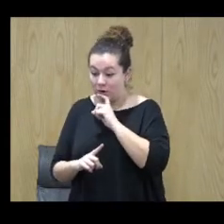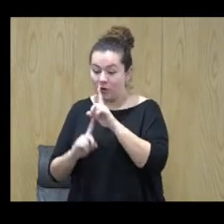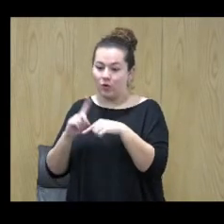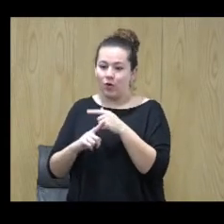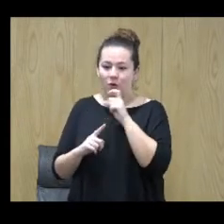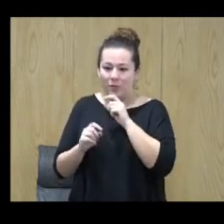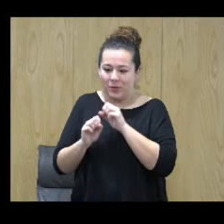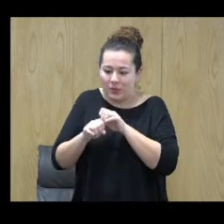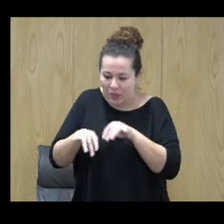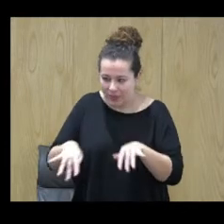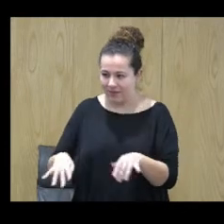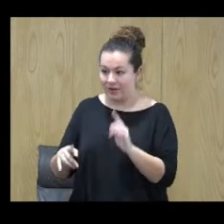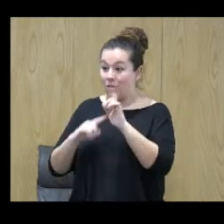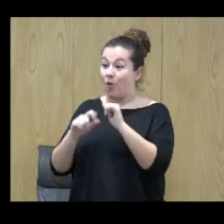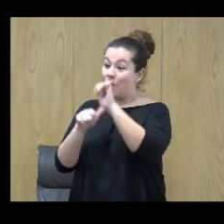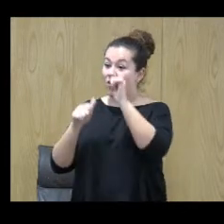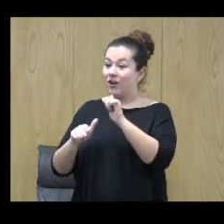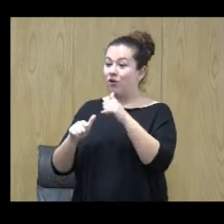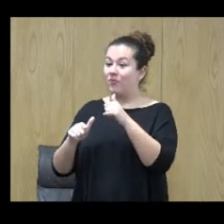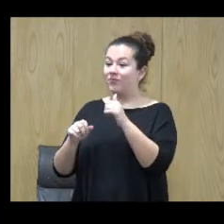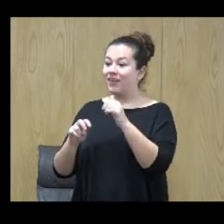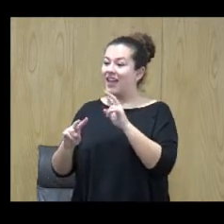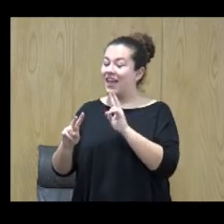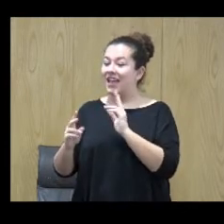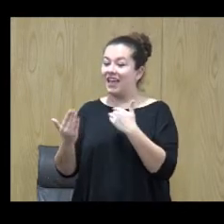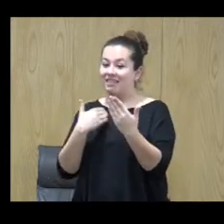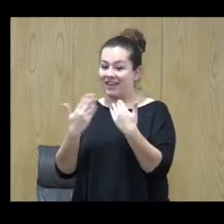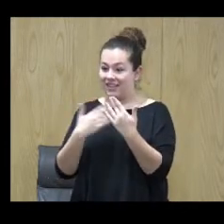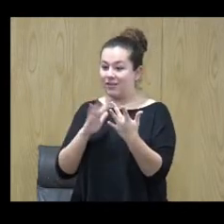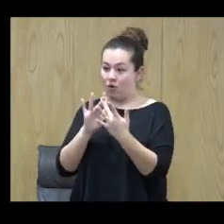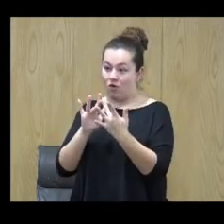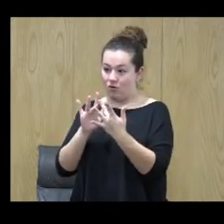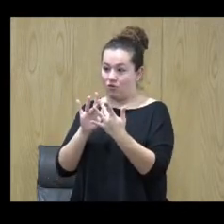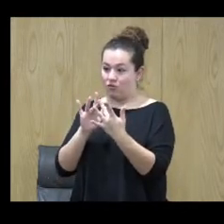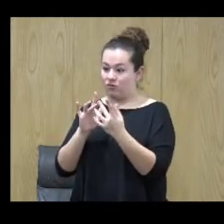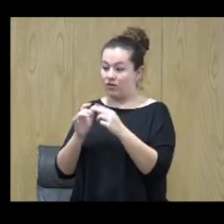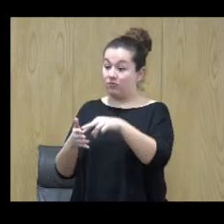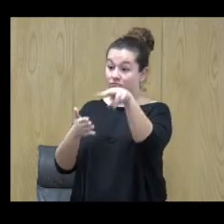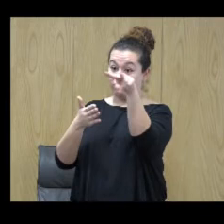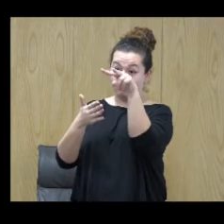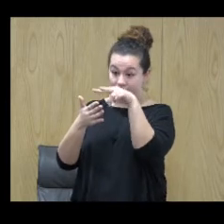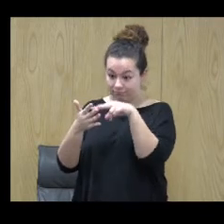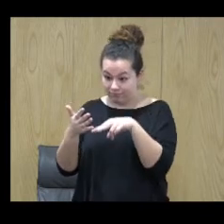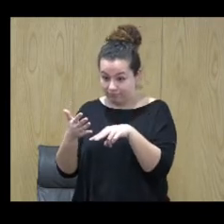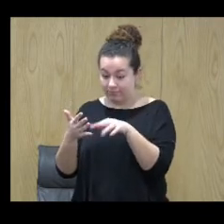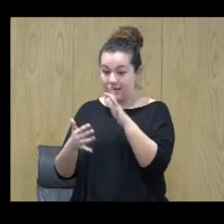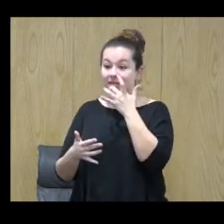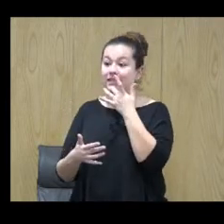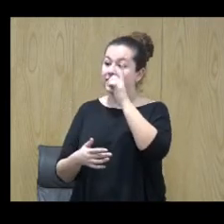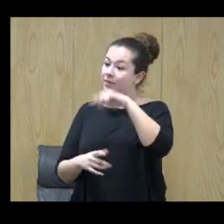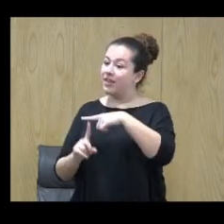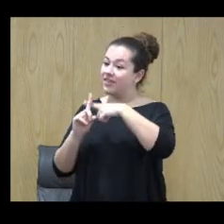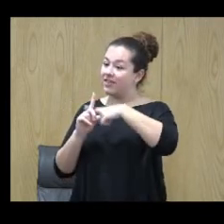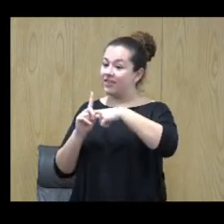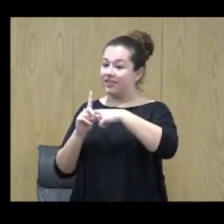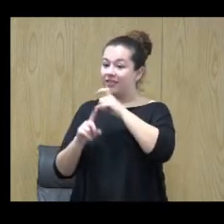Hay un modelo interactivo que fluye de arriba abajo, desde nuestros conocimientos a la forma de leer, y también si hacemos la dificultad de